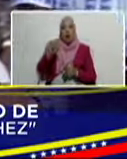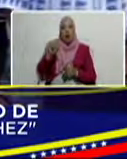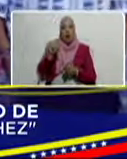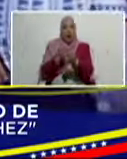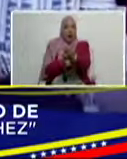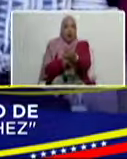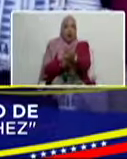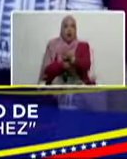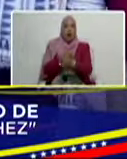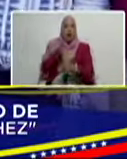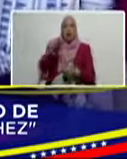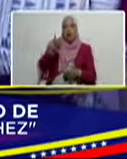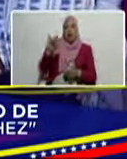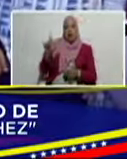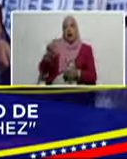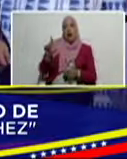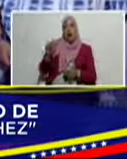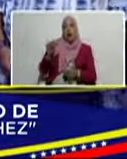hermanas Villanueva,